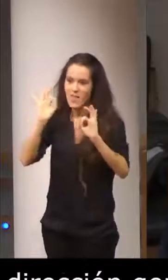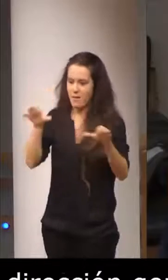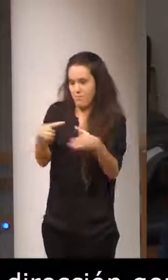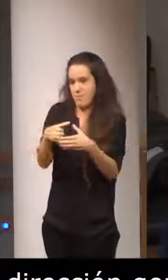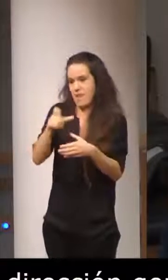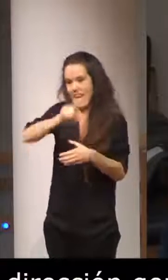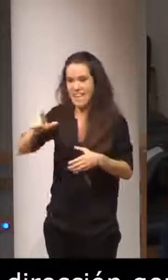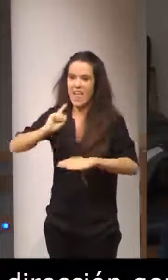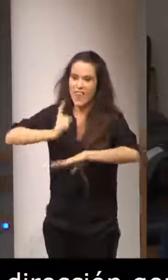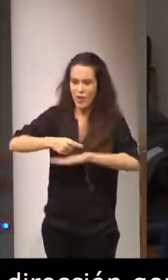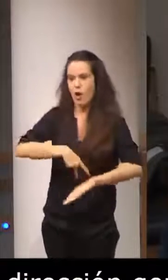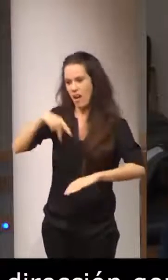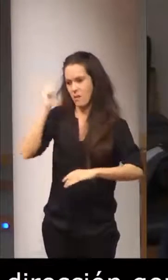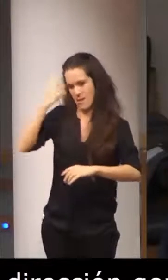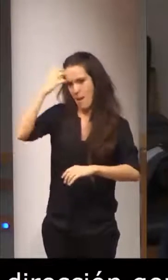y del Real Patronato